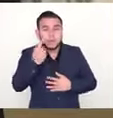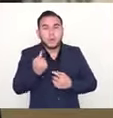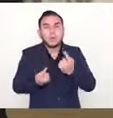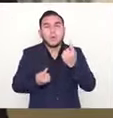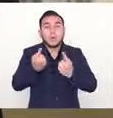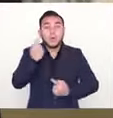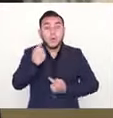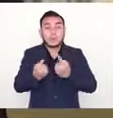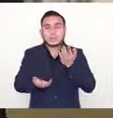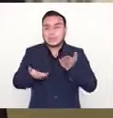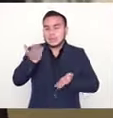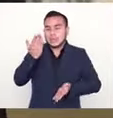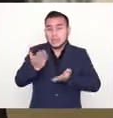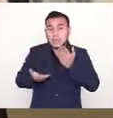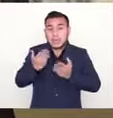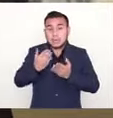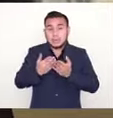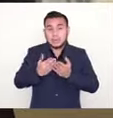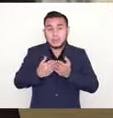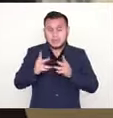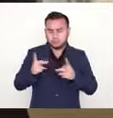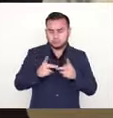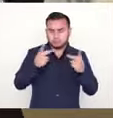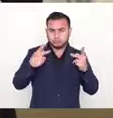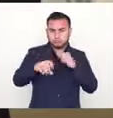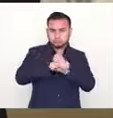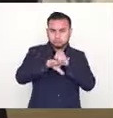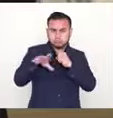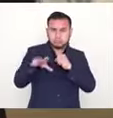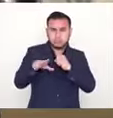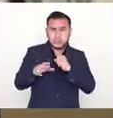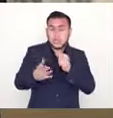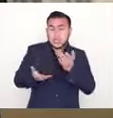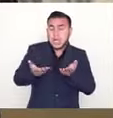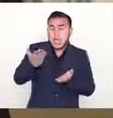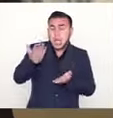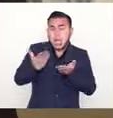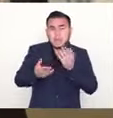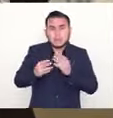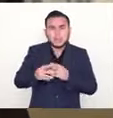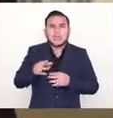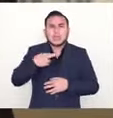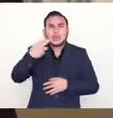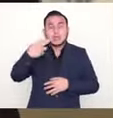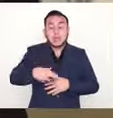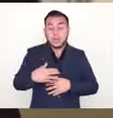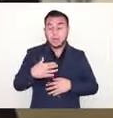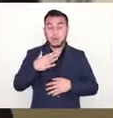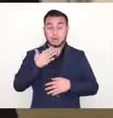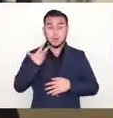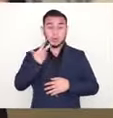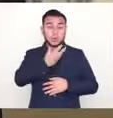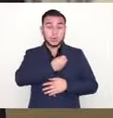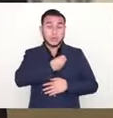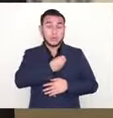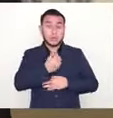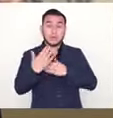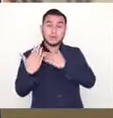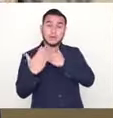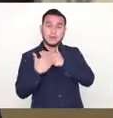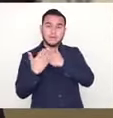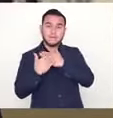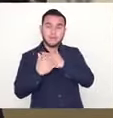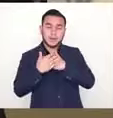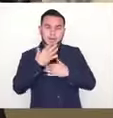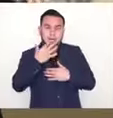supuesto artículo y lo dicen porque ellos no dicen puede ser y ellos dicen que sus fuentes y como